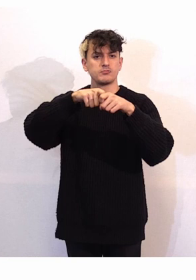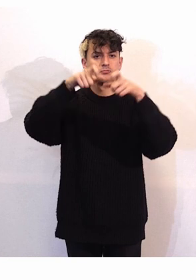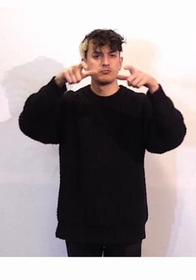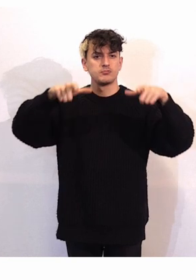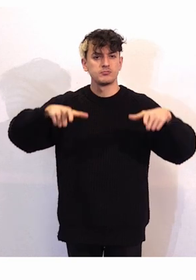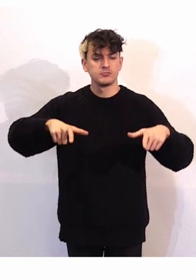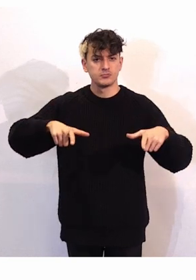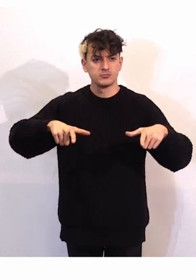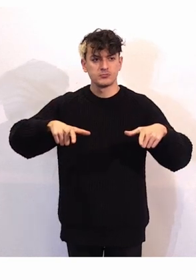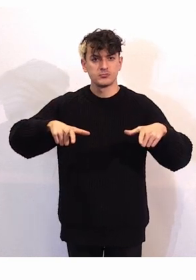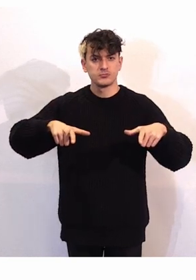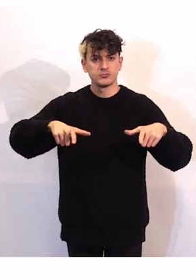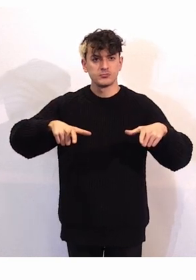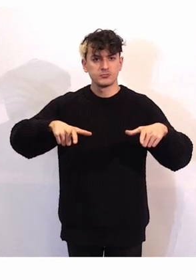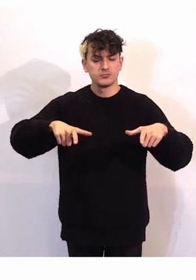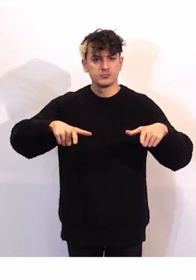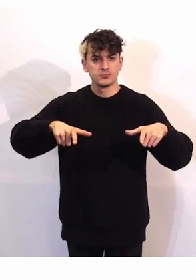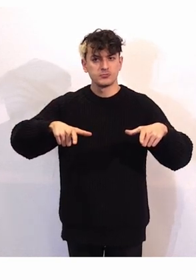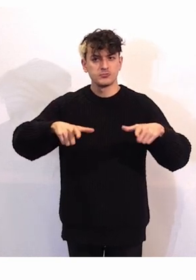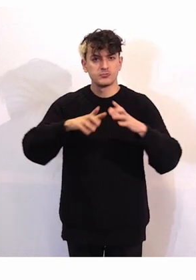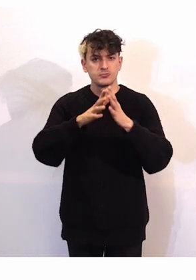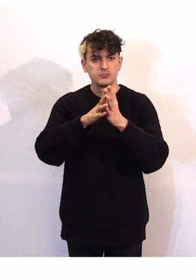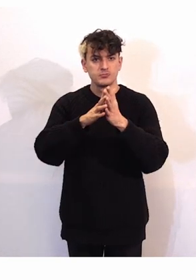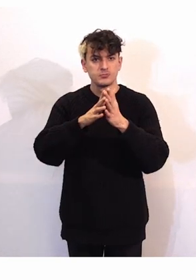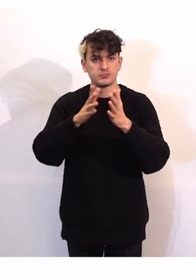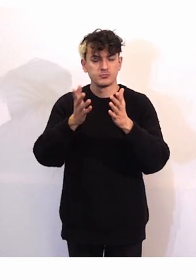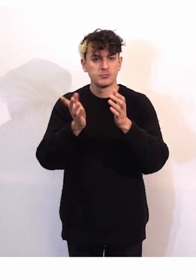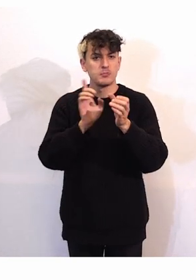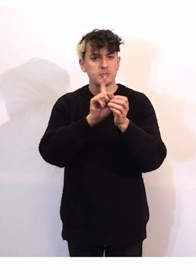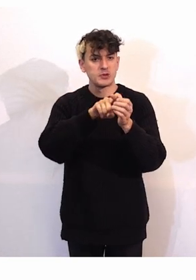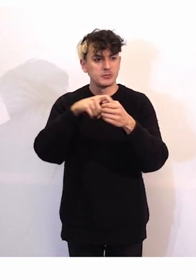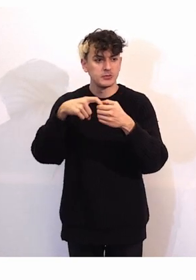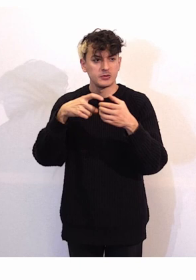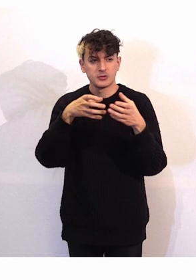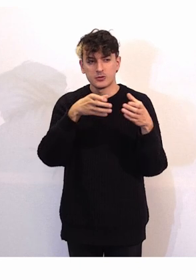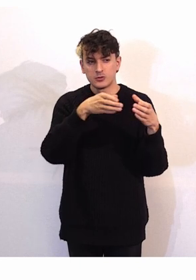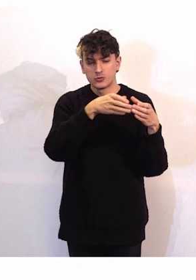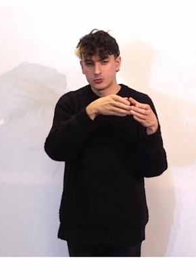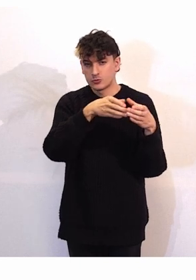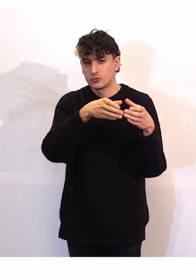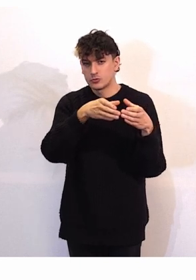estatal a participar en grupo para hacer una